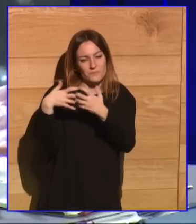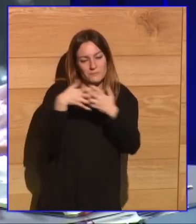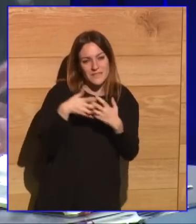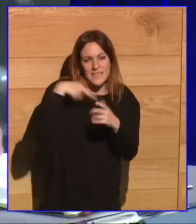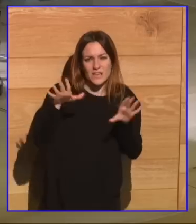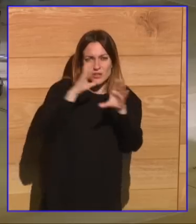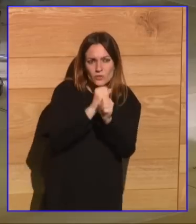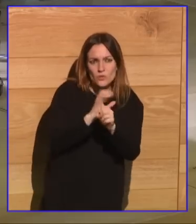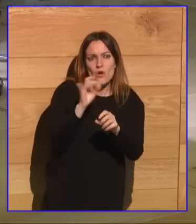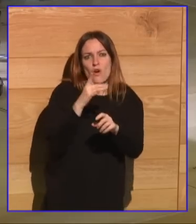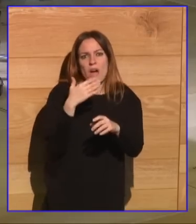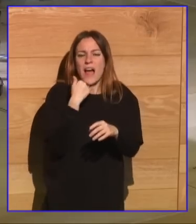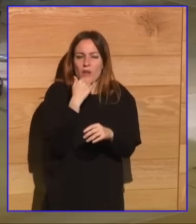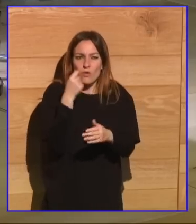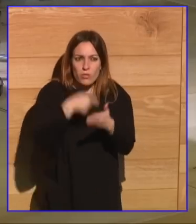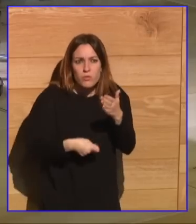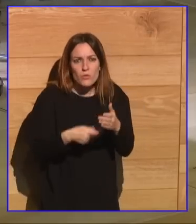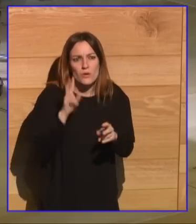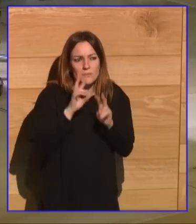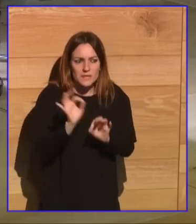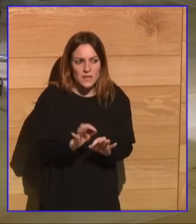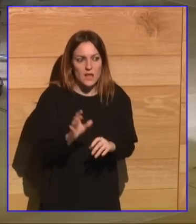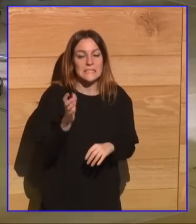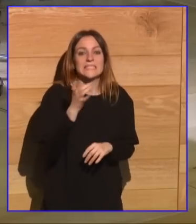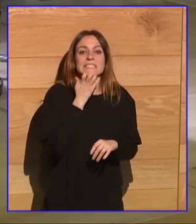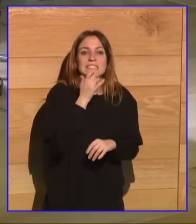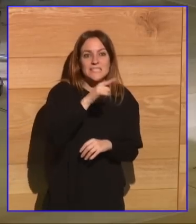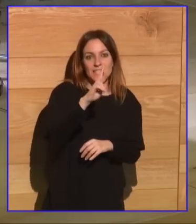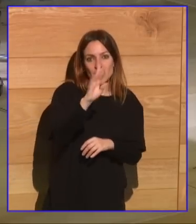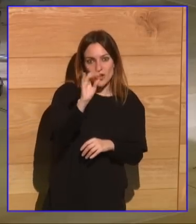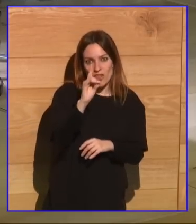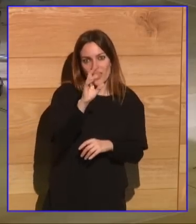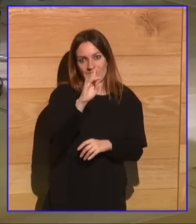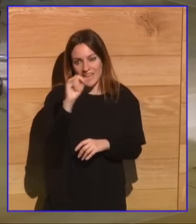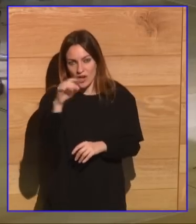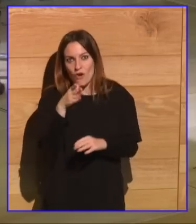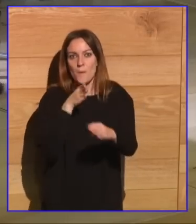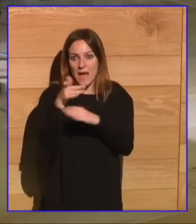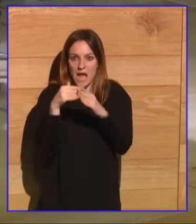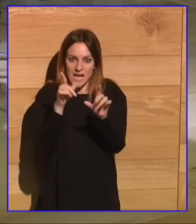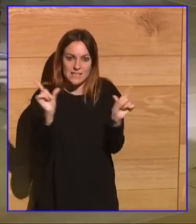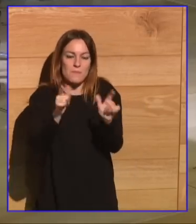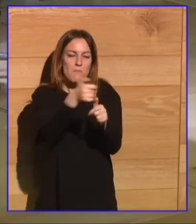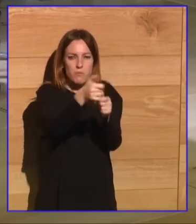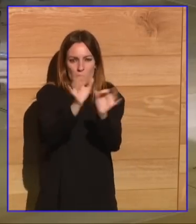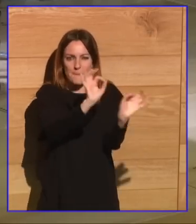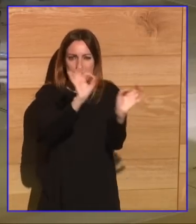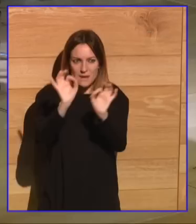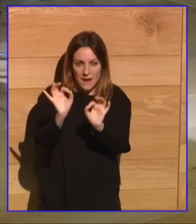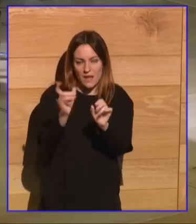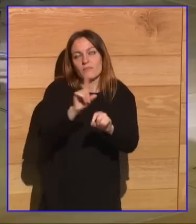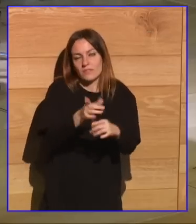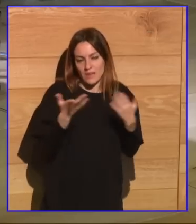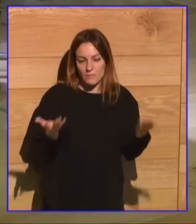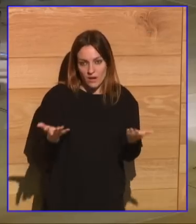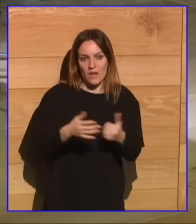jugando duro con... Y si no ha ido Rodrigo a tu casa a programarte la tele, que es que también, claro... Claro, es que eso también habría que explicarlo.